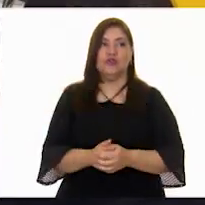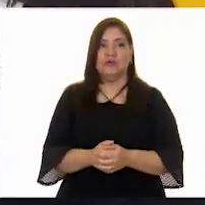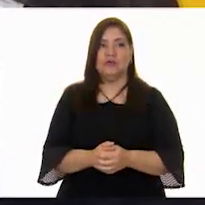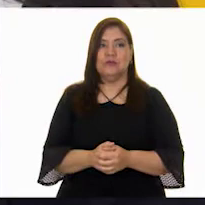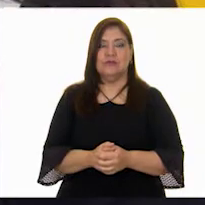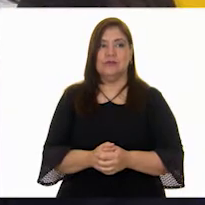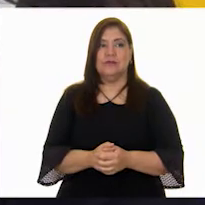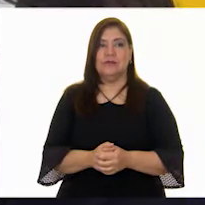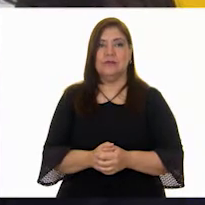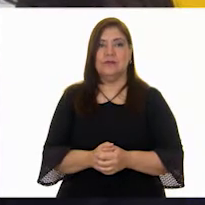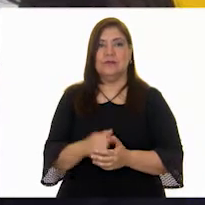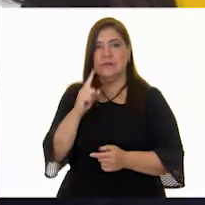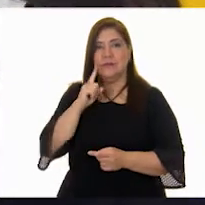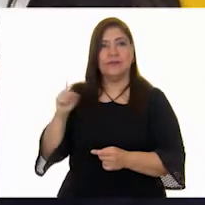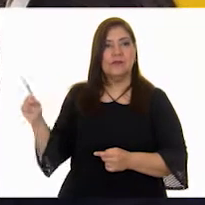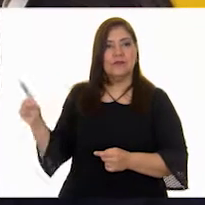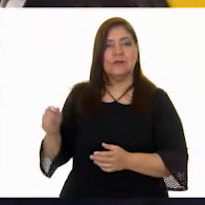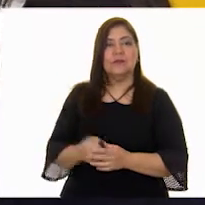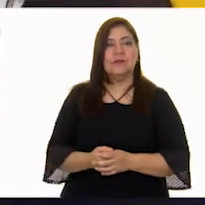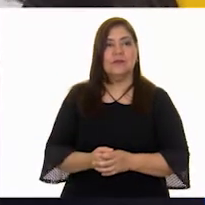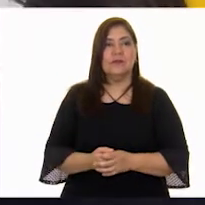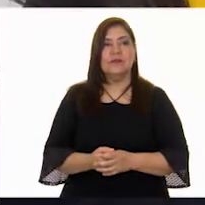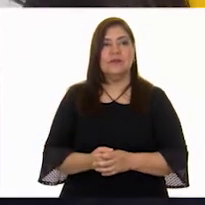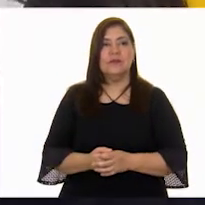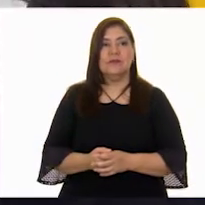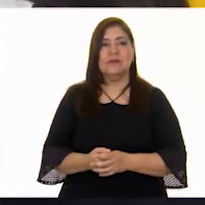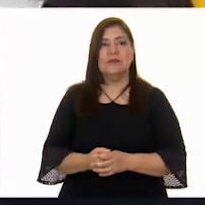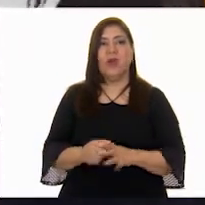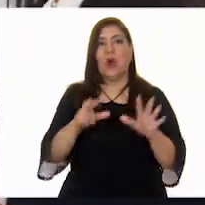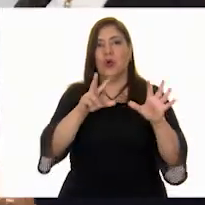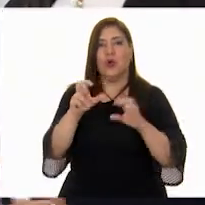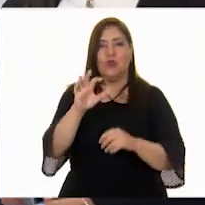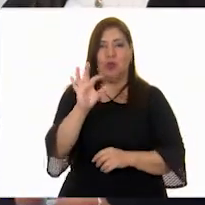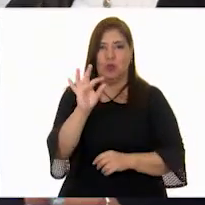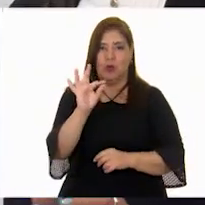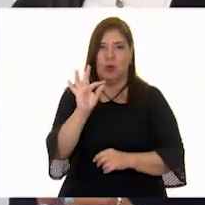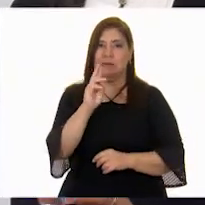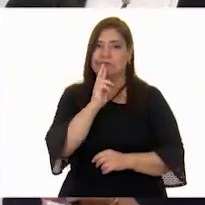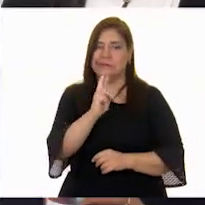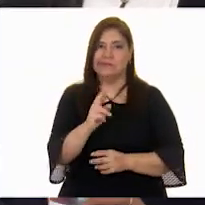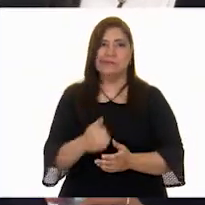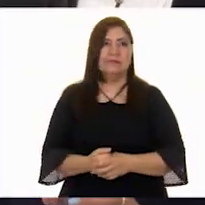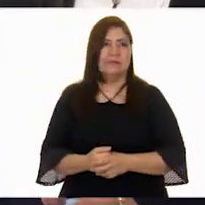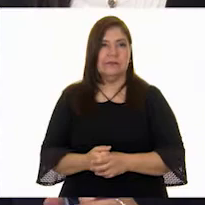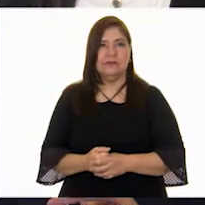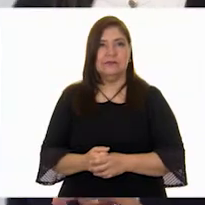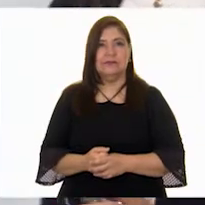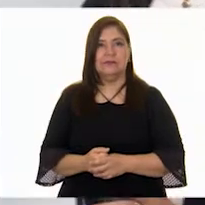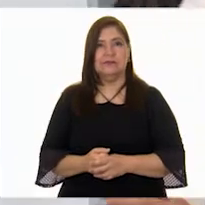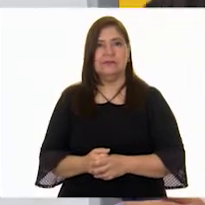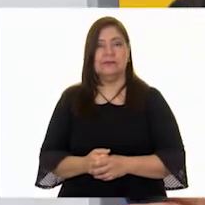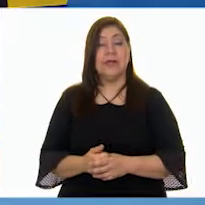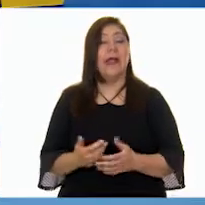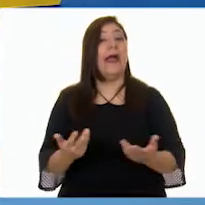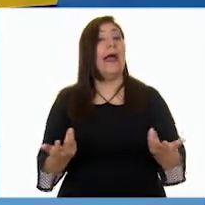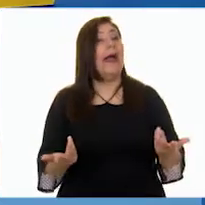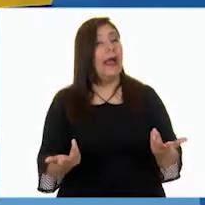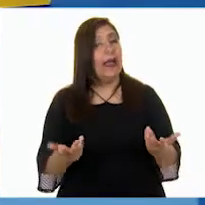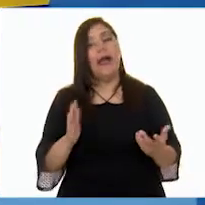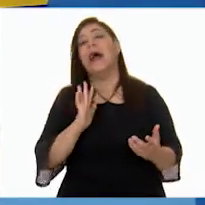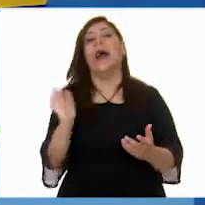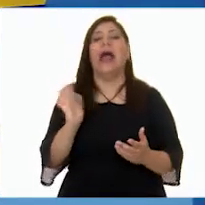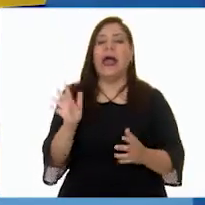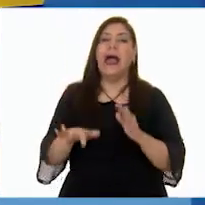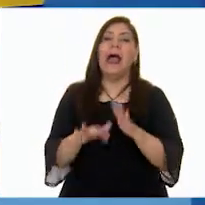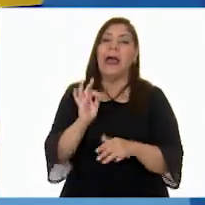0 más 4, 4. 4. 0 más 0, pues 0. 0. 840. Oh. ¡Ay! Entonces mi